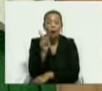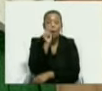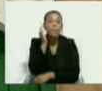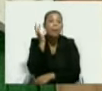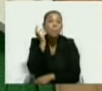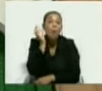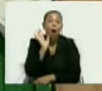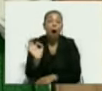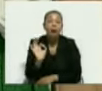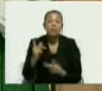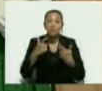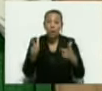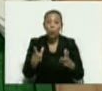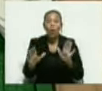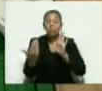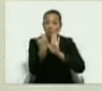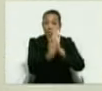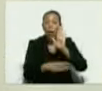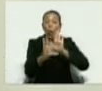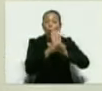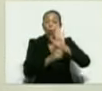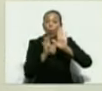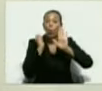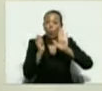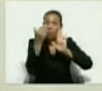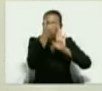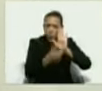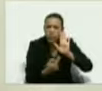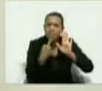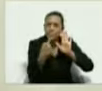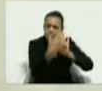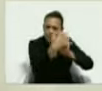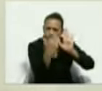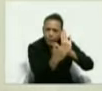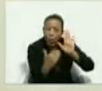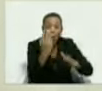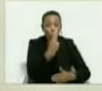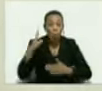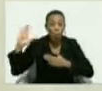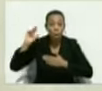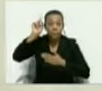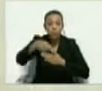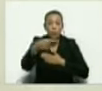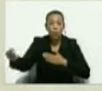diputados, según está establecido en la Constitución de nuestra República Bolivariana. ¿Lo jura?